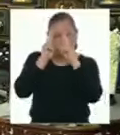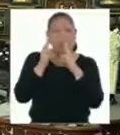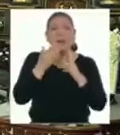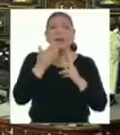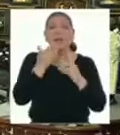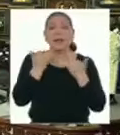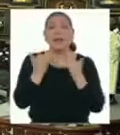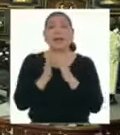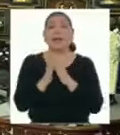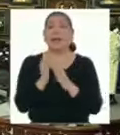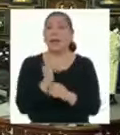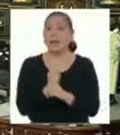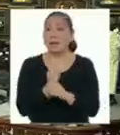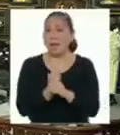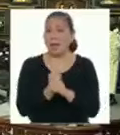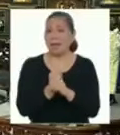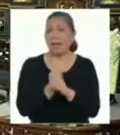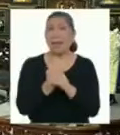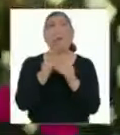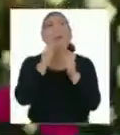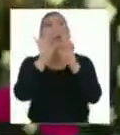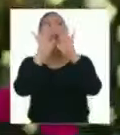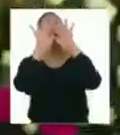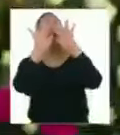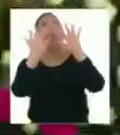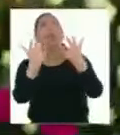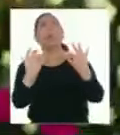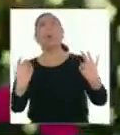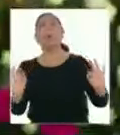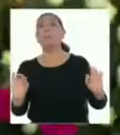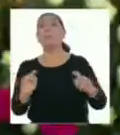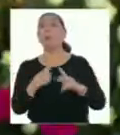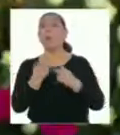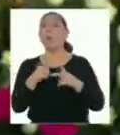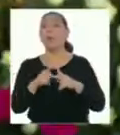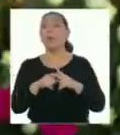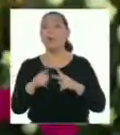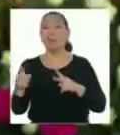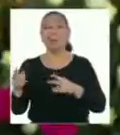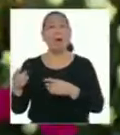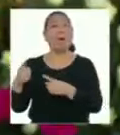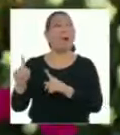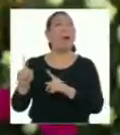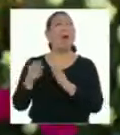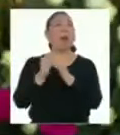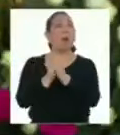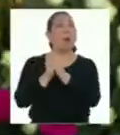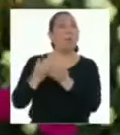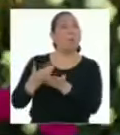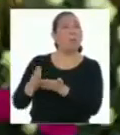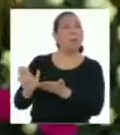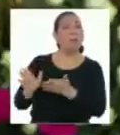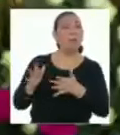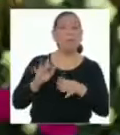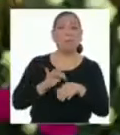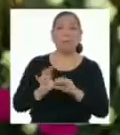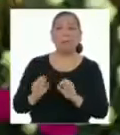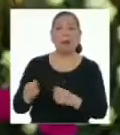aquí en el templo con lienzos de seda, si al salir lo abandonan en su frío y desnudez.